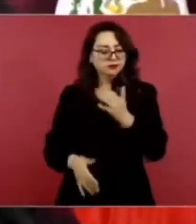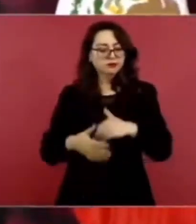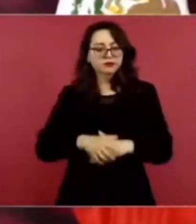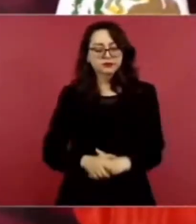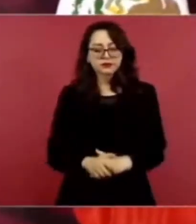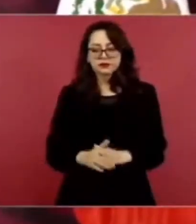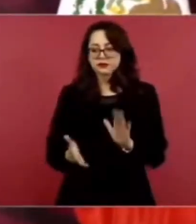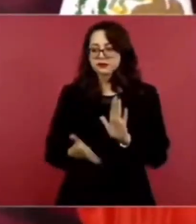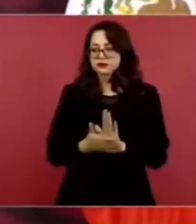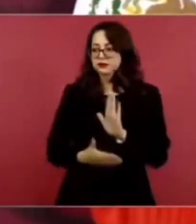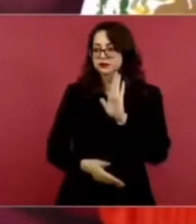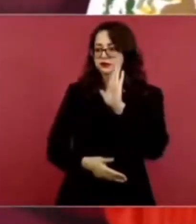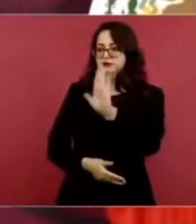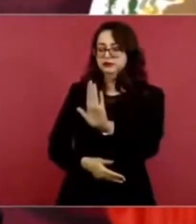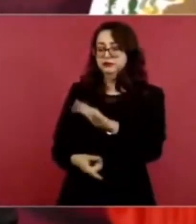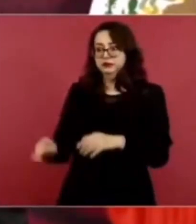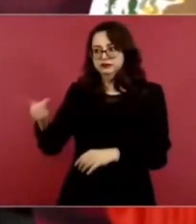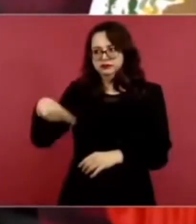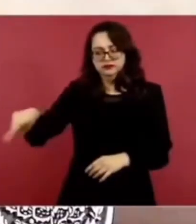se demuestra que hay tortura,